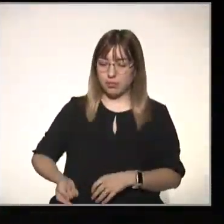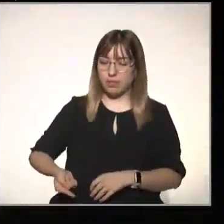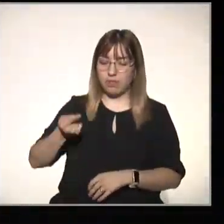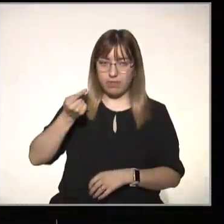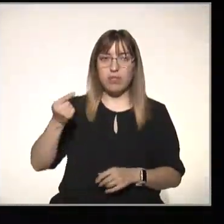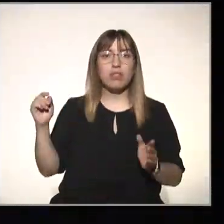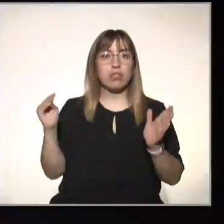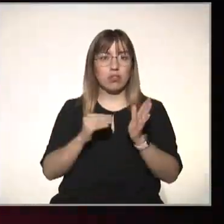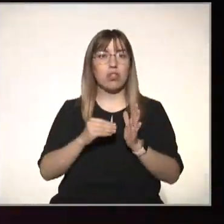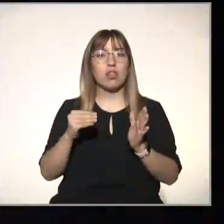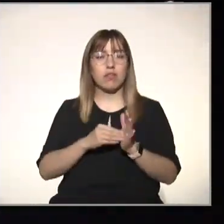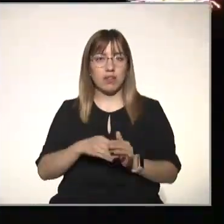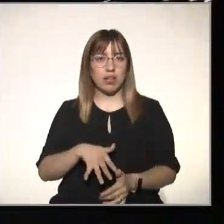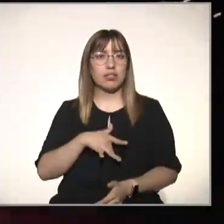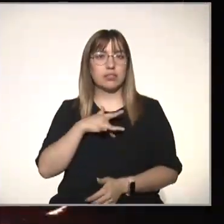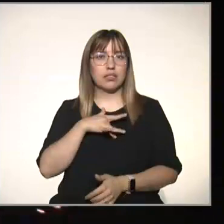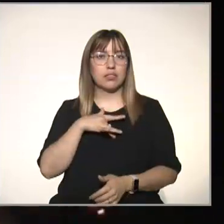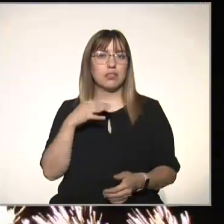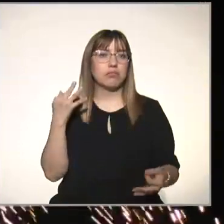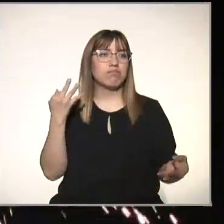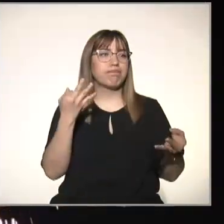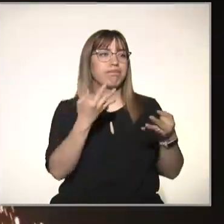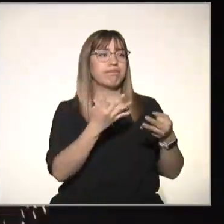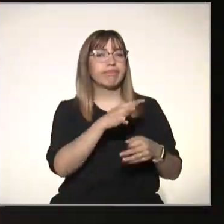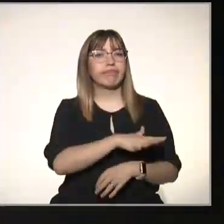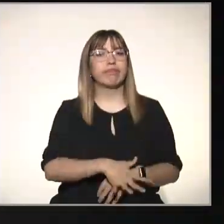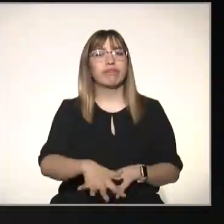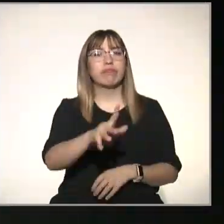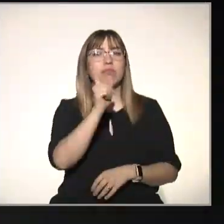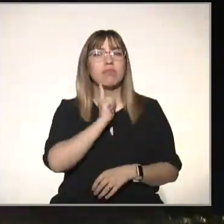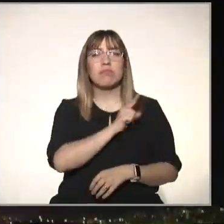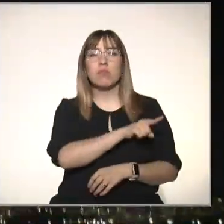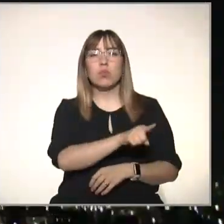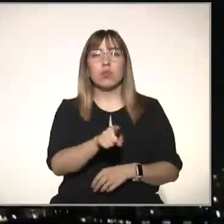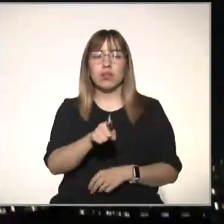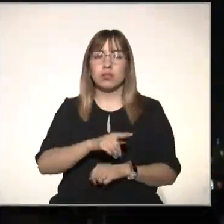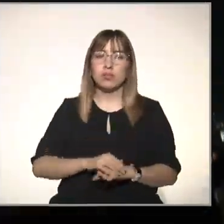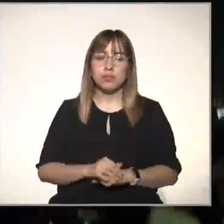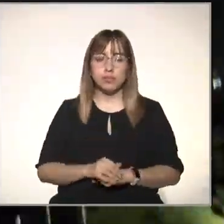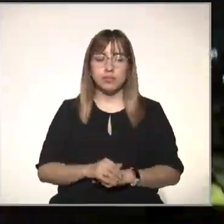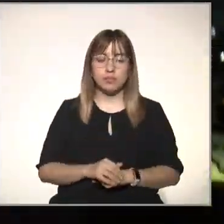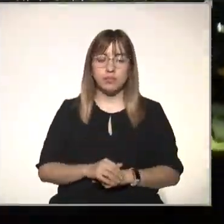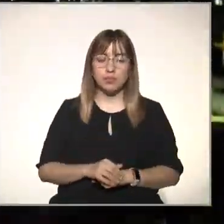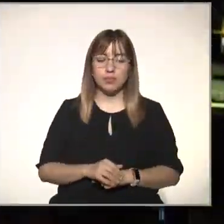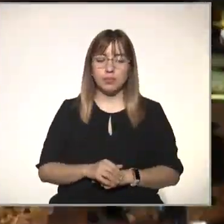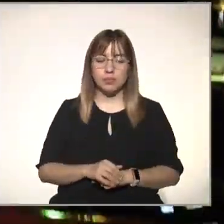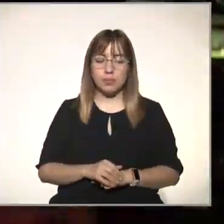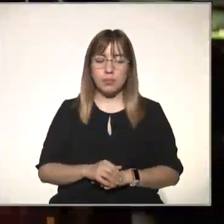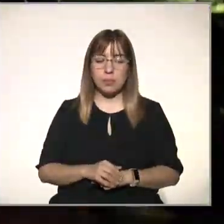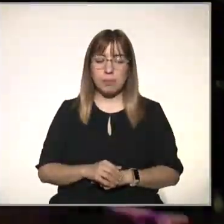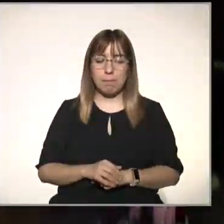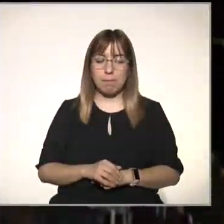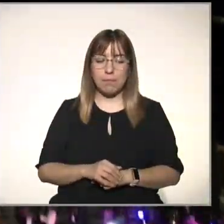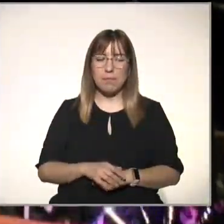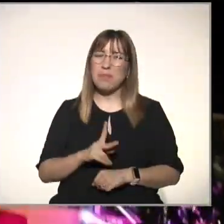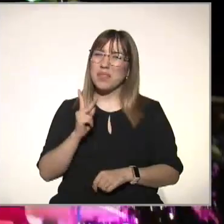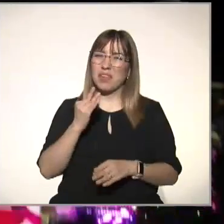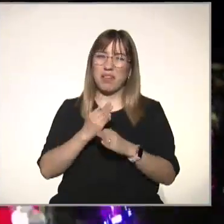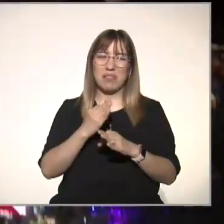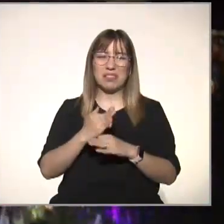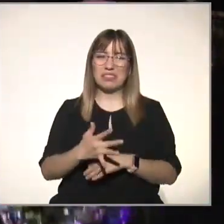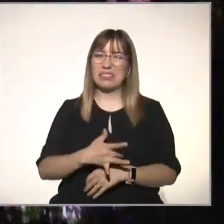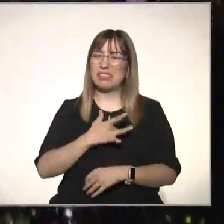atraída con las mujeres, pero la verdad, Eva, yo a esta edad me siento